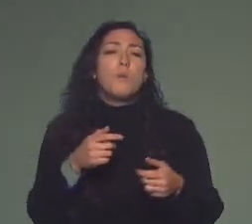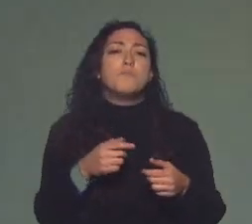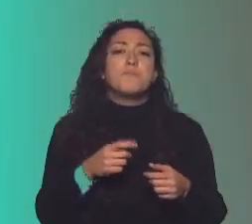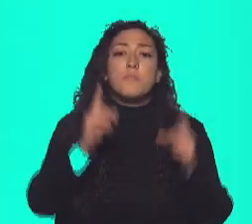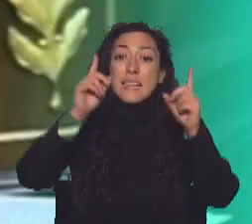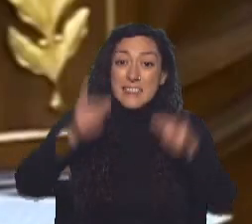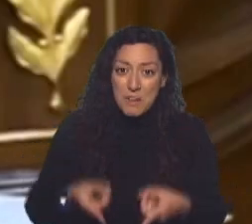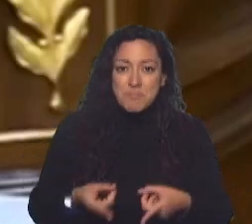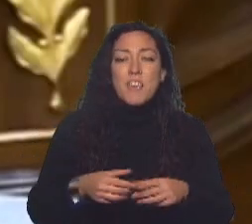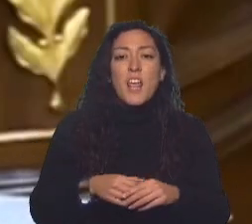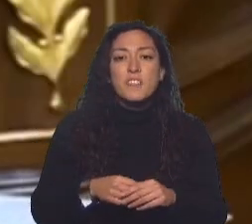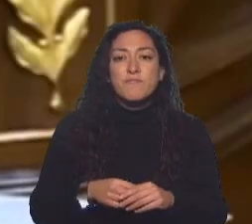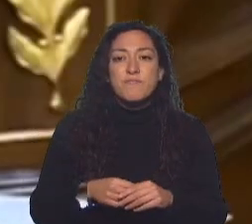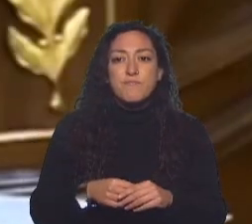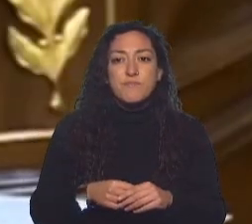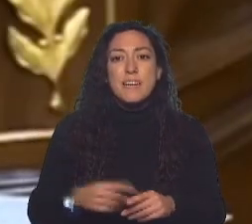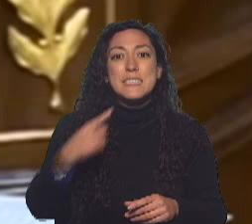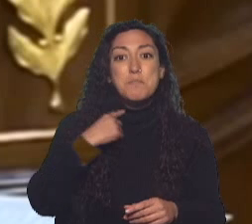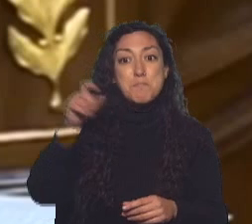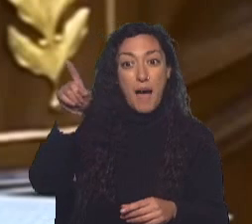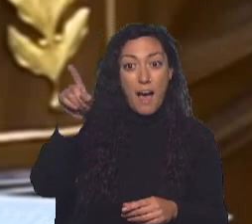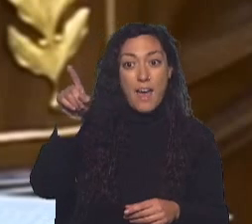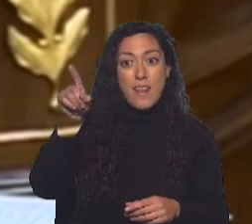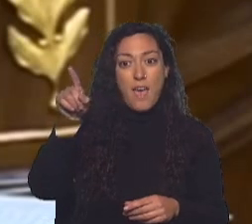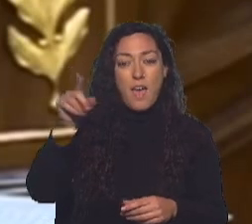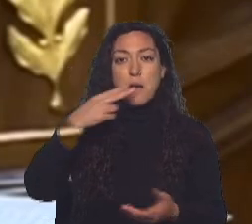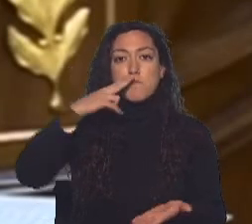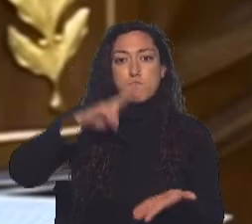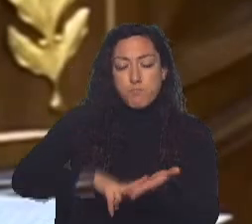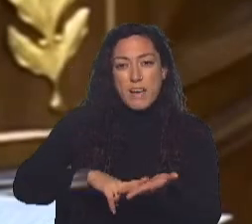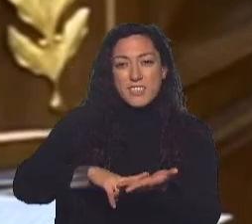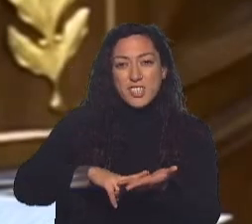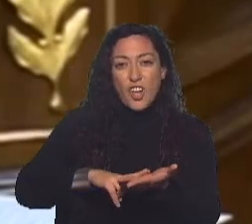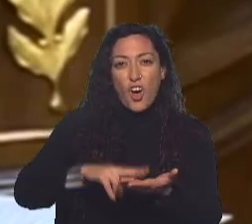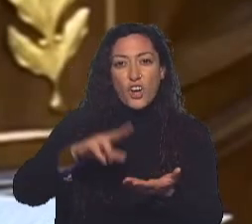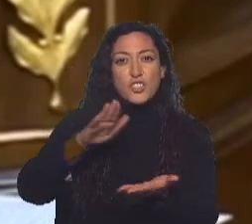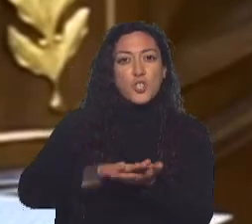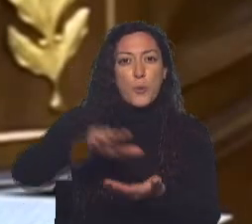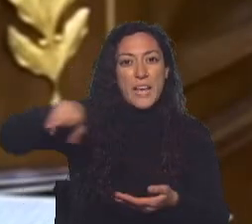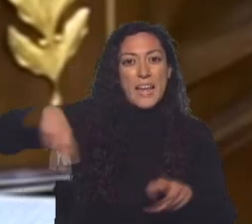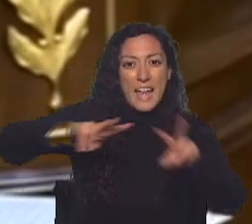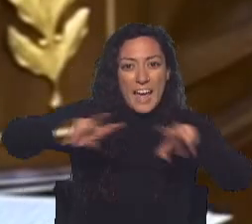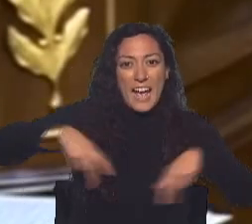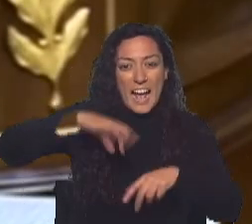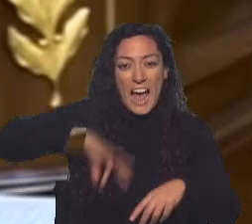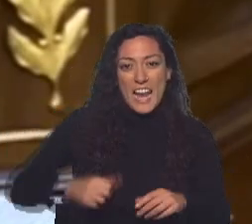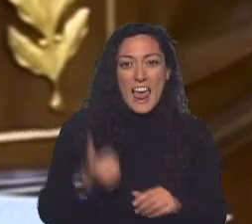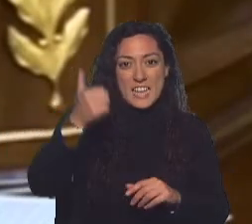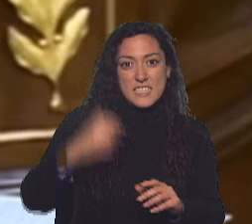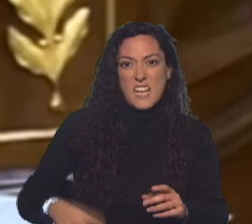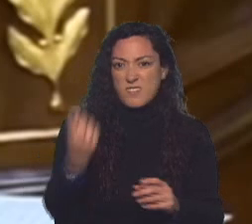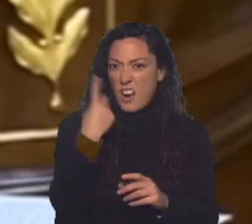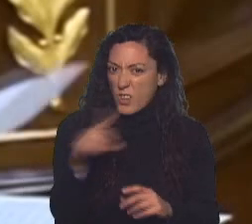Y también, España, impuesto a ganancias extraordinarias. El presidente del gobierno español, Pedro